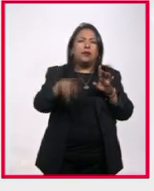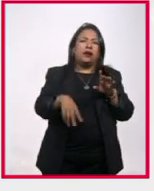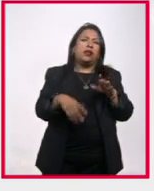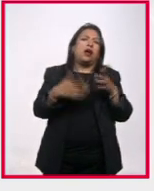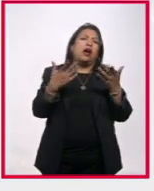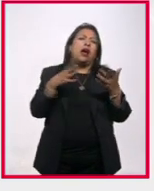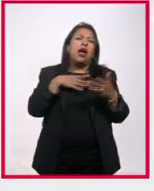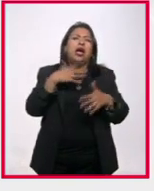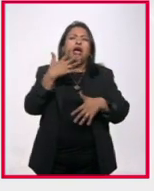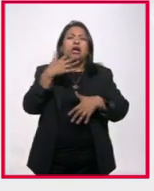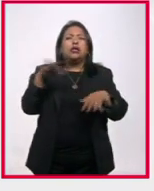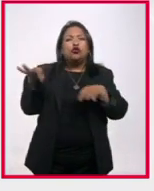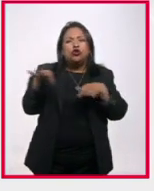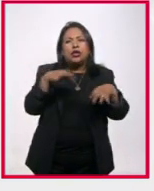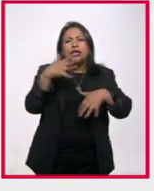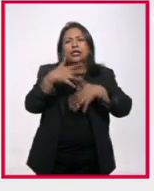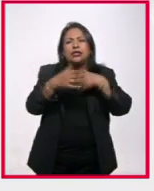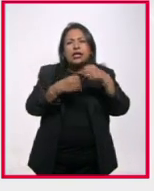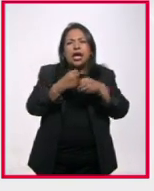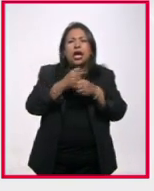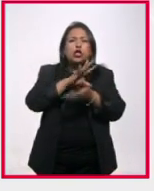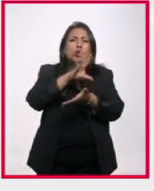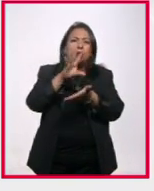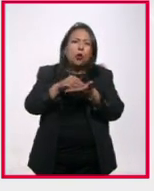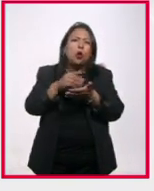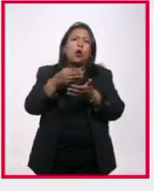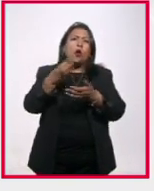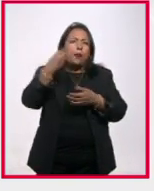años, bodas, bautizos, comuniones, vaya.